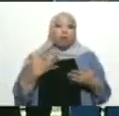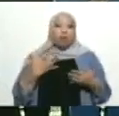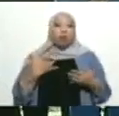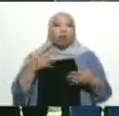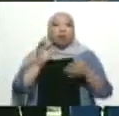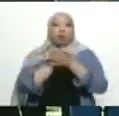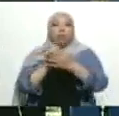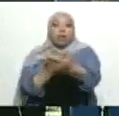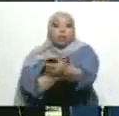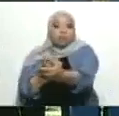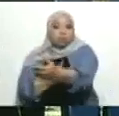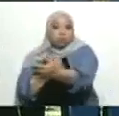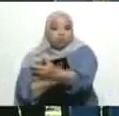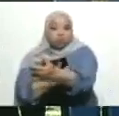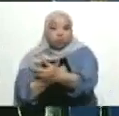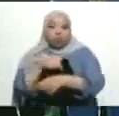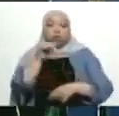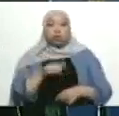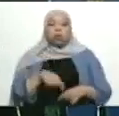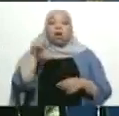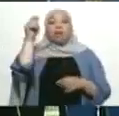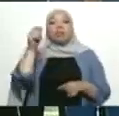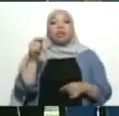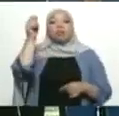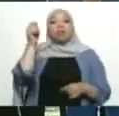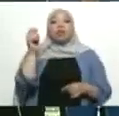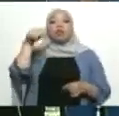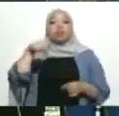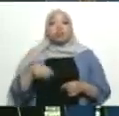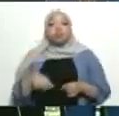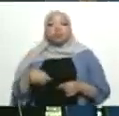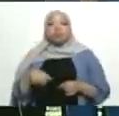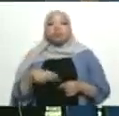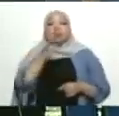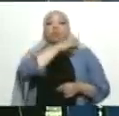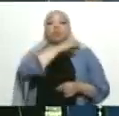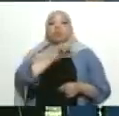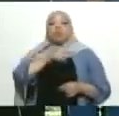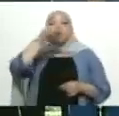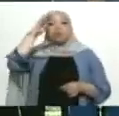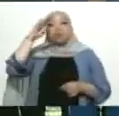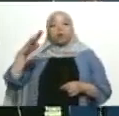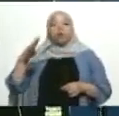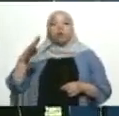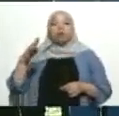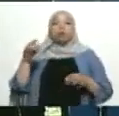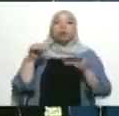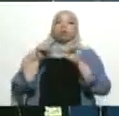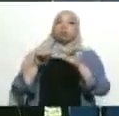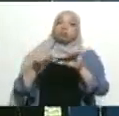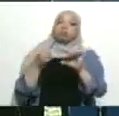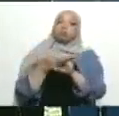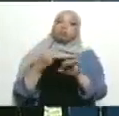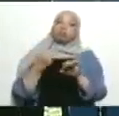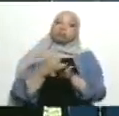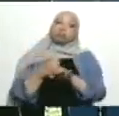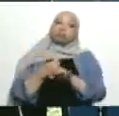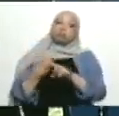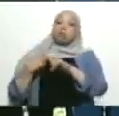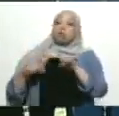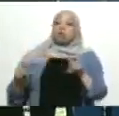hermano Alessandrelo, Giuseppe Alessandrelo, diputado hoy. Era comandante de la Armada en su momento. Pero